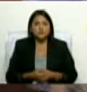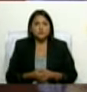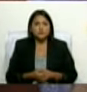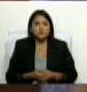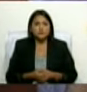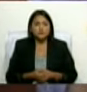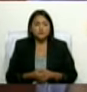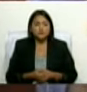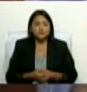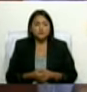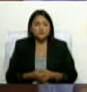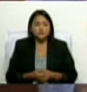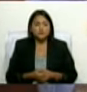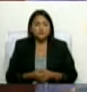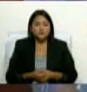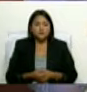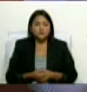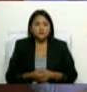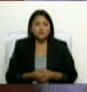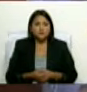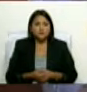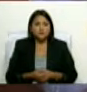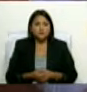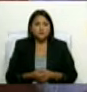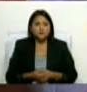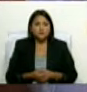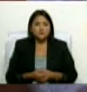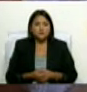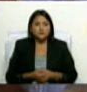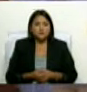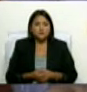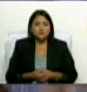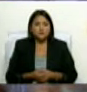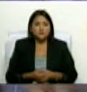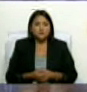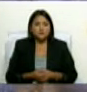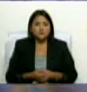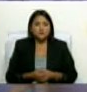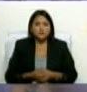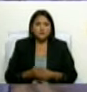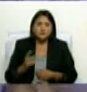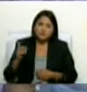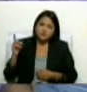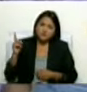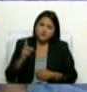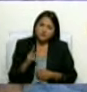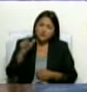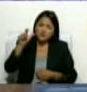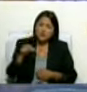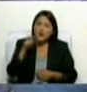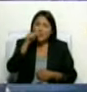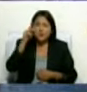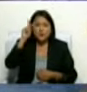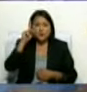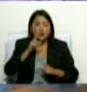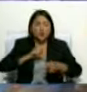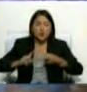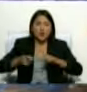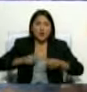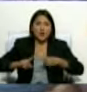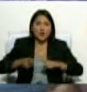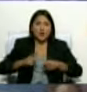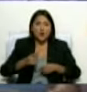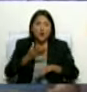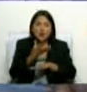que se estará realizando el próximo 3 de diciembre, que acá se encuentra el profesor Cosme Arzola, el coordinador estatal